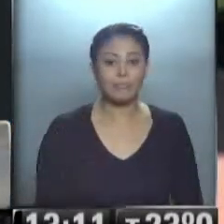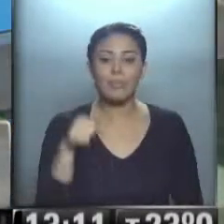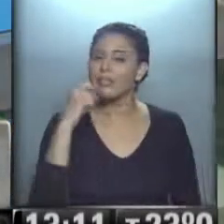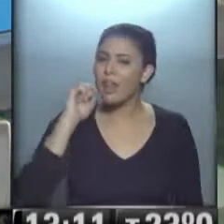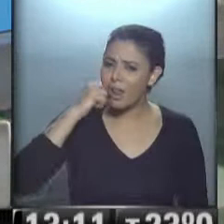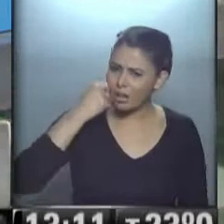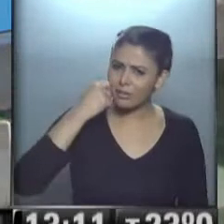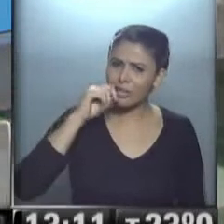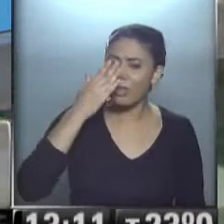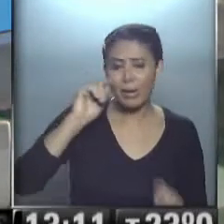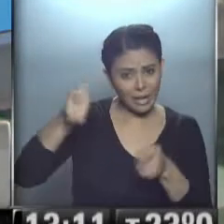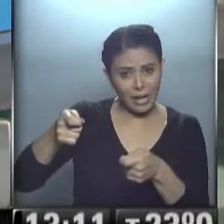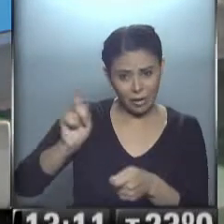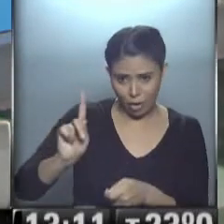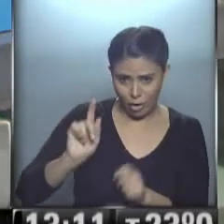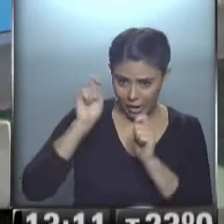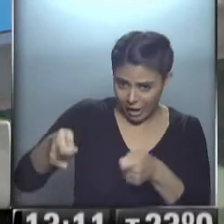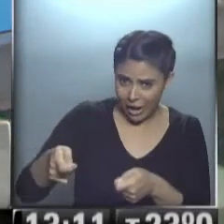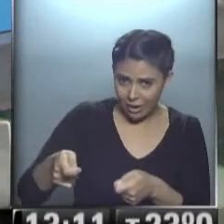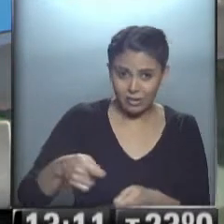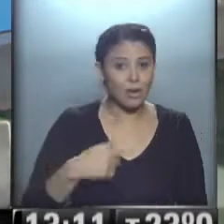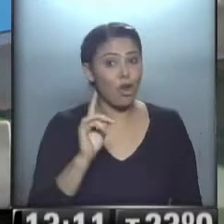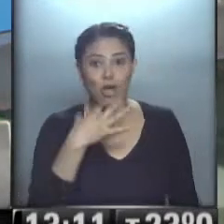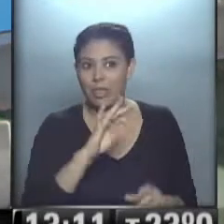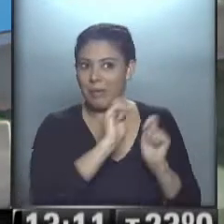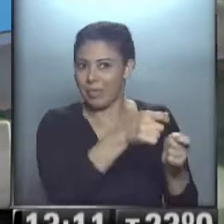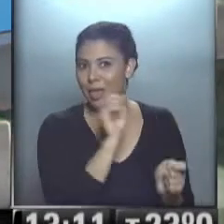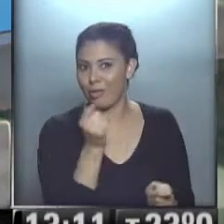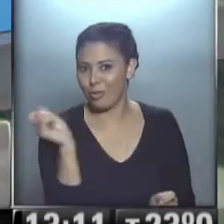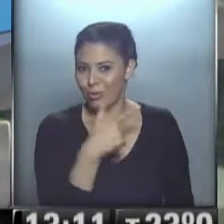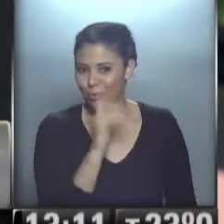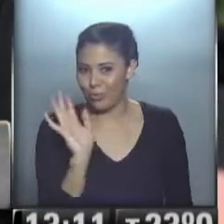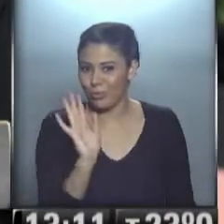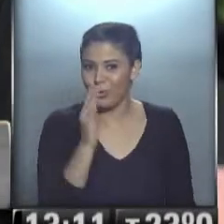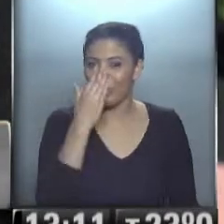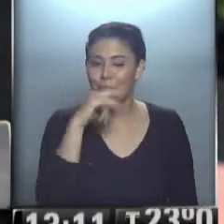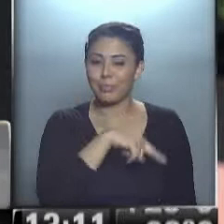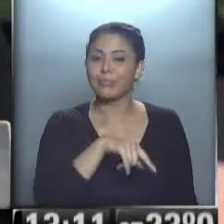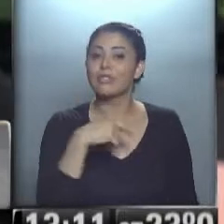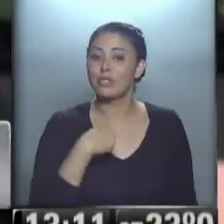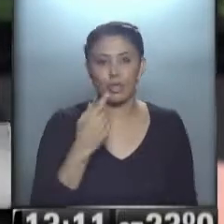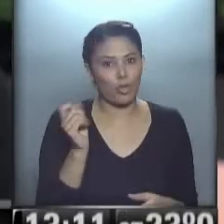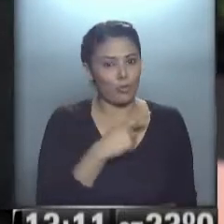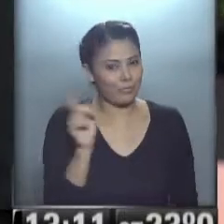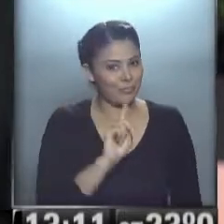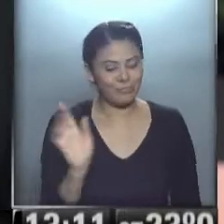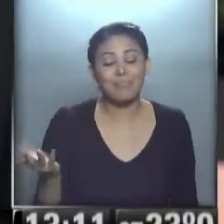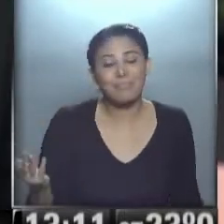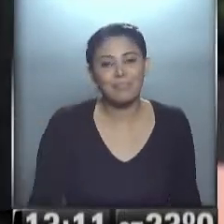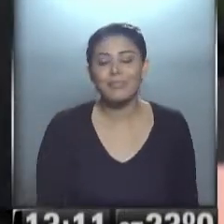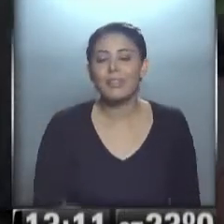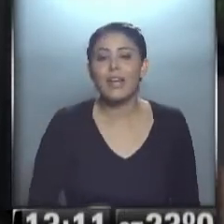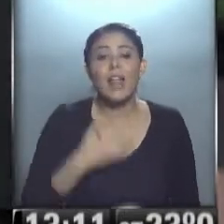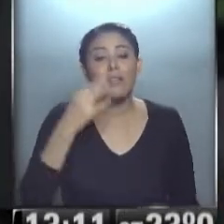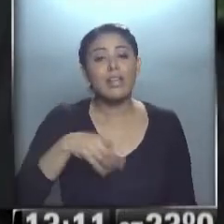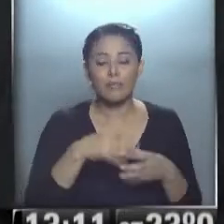linda. Esta noche. ¿La vamos a regalar, no? ¿Eh? ¿La vamos a regalar? Hay que devolvérsela al dueño. Al que viene en la etiqueta, que no soy yo, por desgracia. Lo cierto